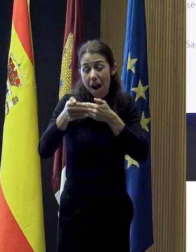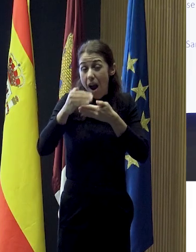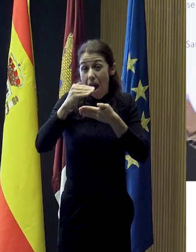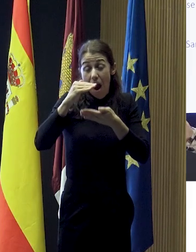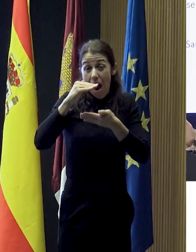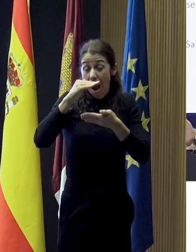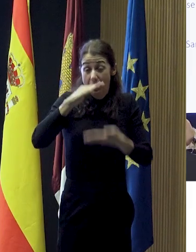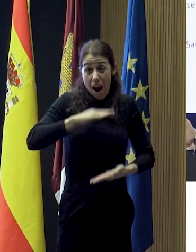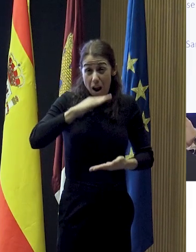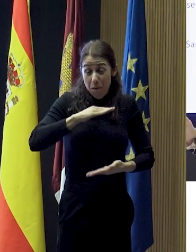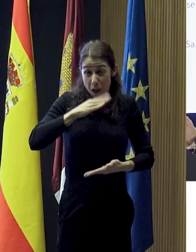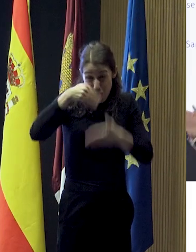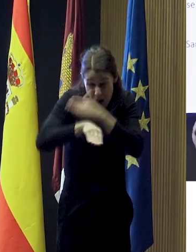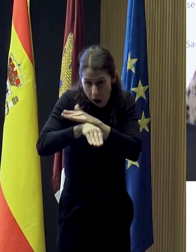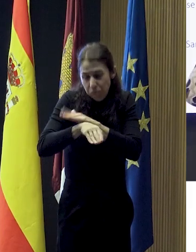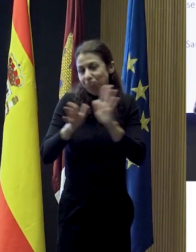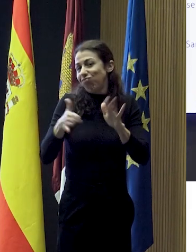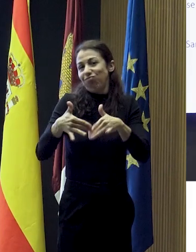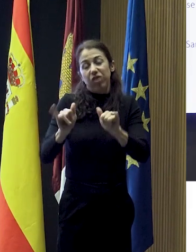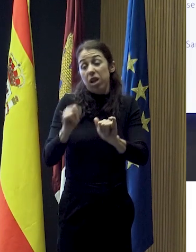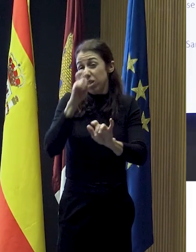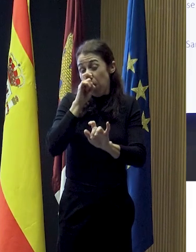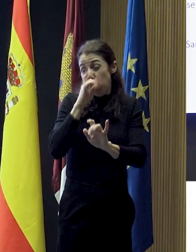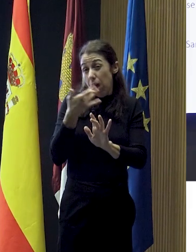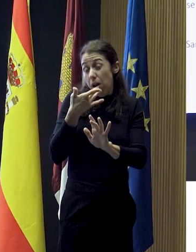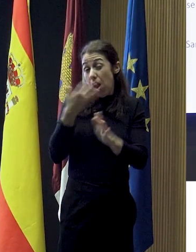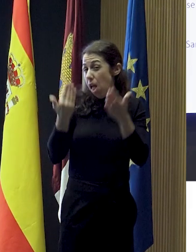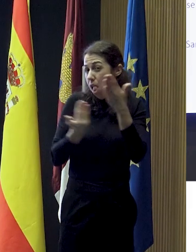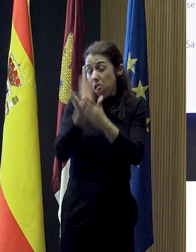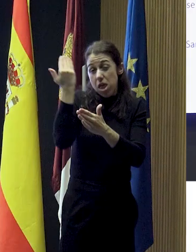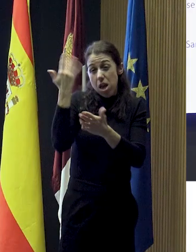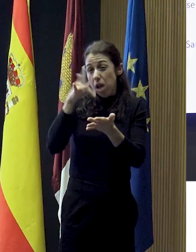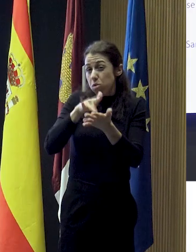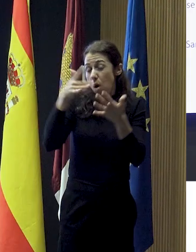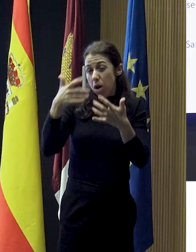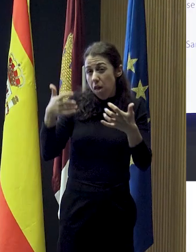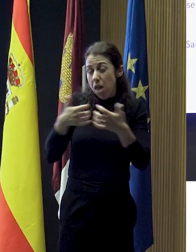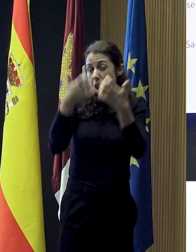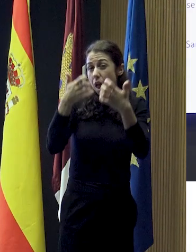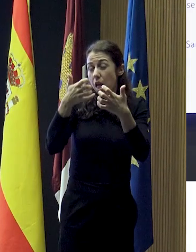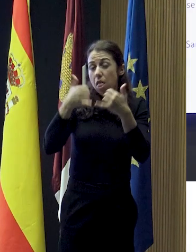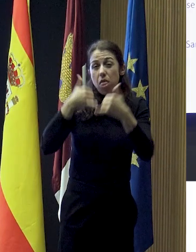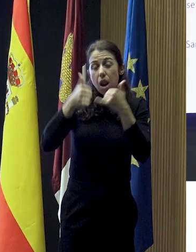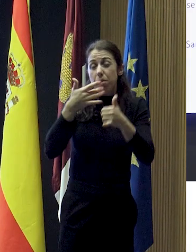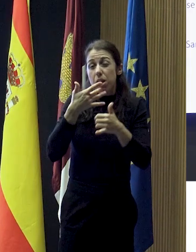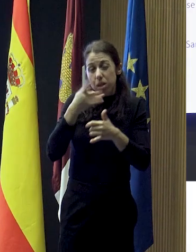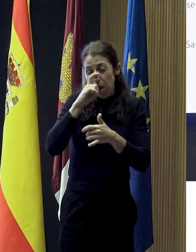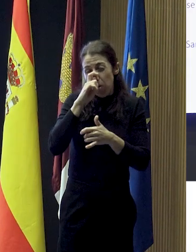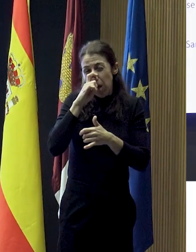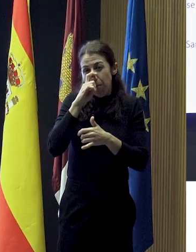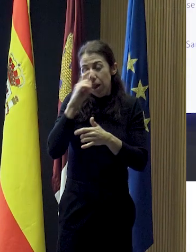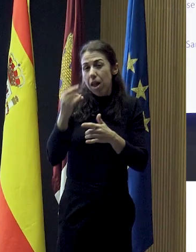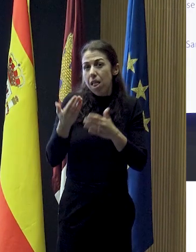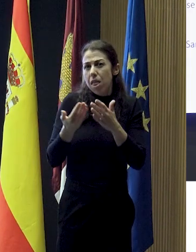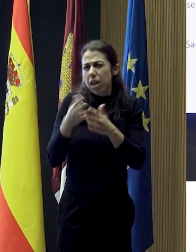fijarlos, incapaz de fijarlos. Se acordaba perfectamente del accidente de la bici, se acordaba de que tomó la decisión de operarse, pero no